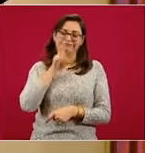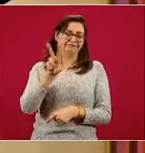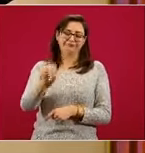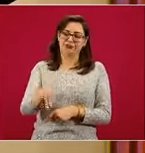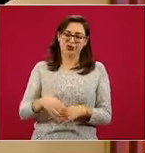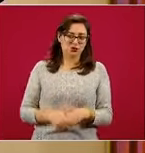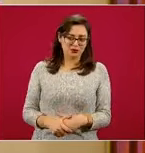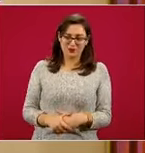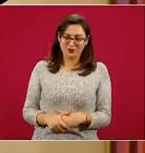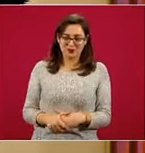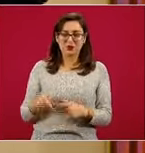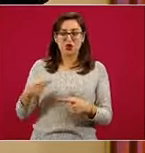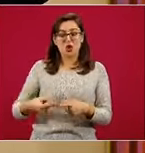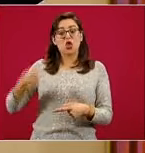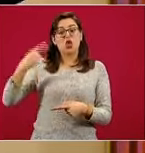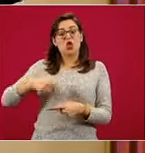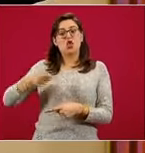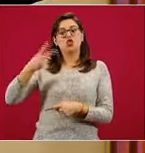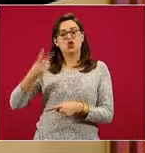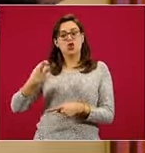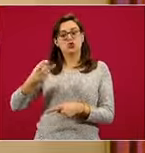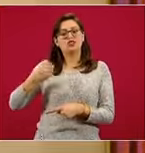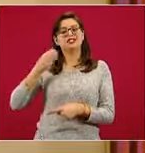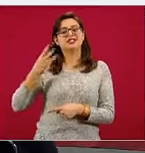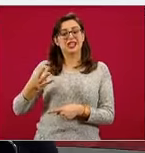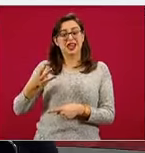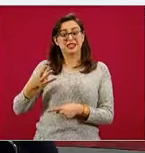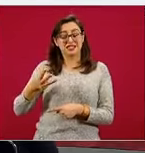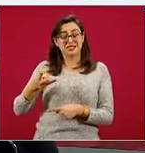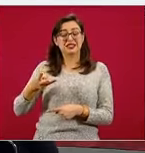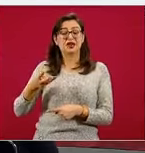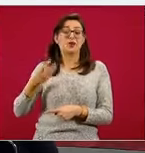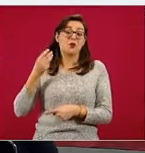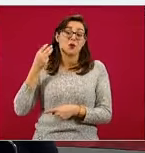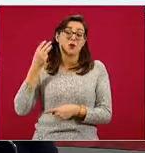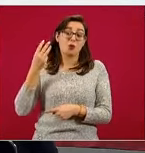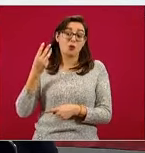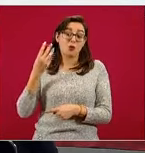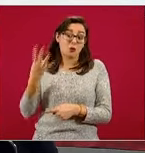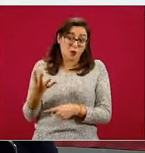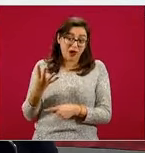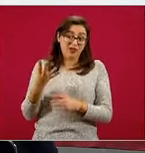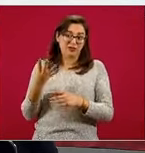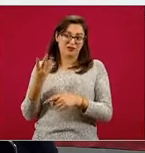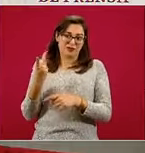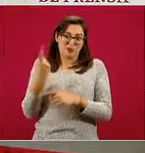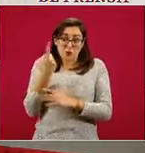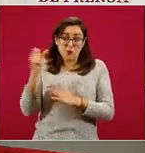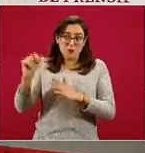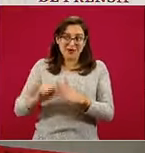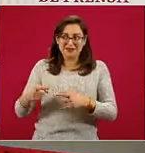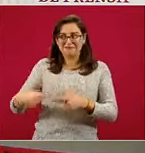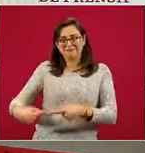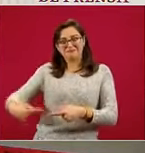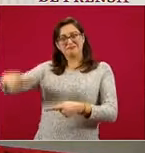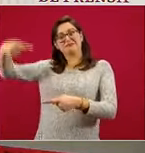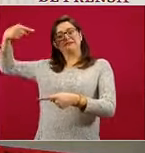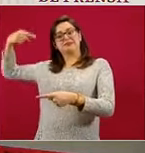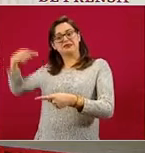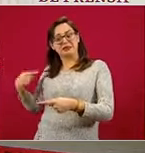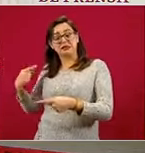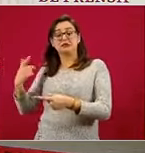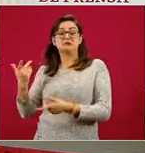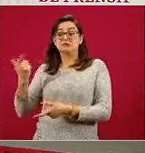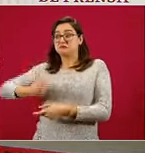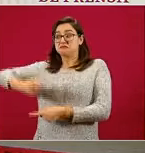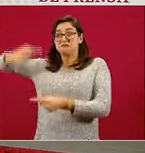hace 2 semanas, hace 3 semanas o inclusive muy pocas de ellas hace un mes, pero sus datos se van integrando al sistema